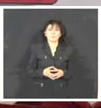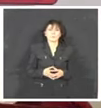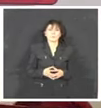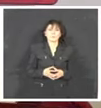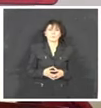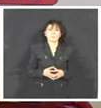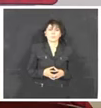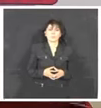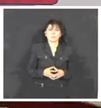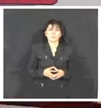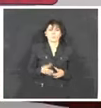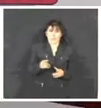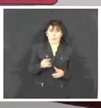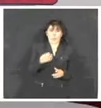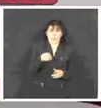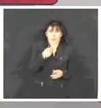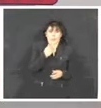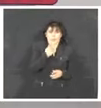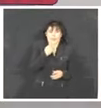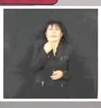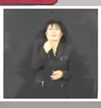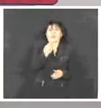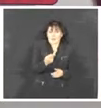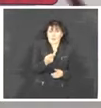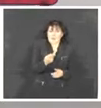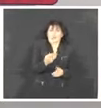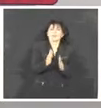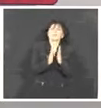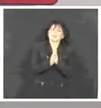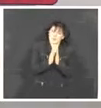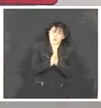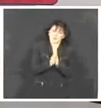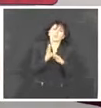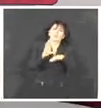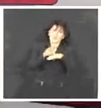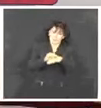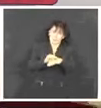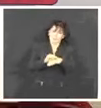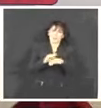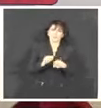¿Me van a dejar hablar? ¿O no me van a dejar hablar?